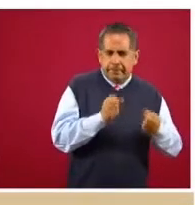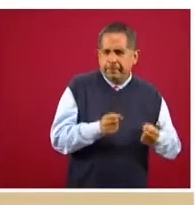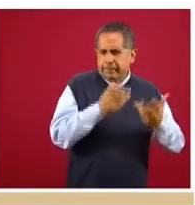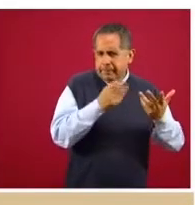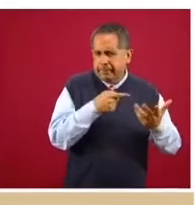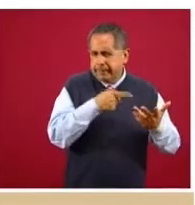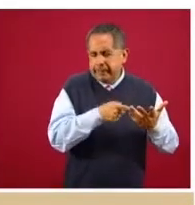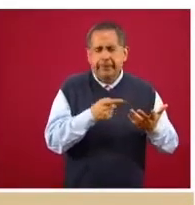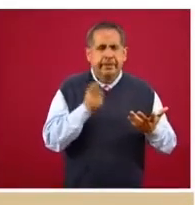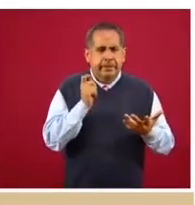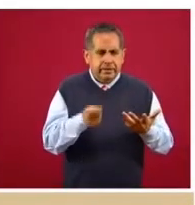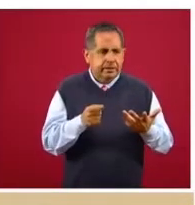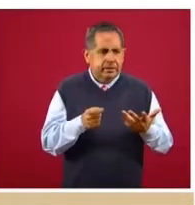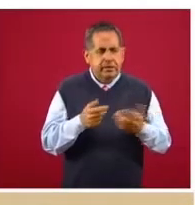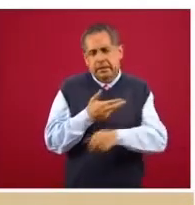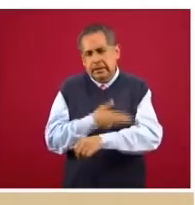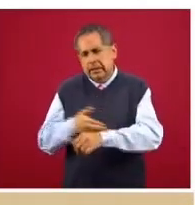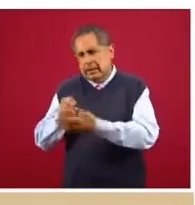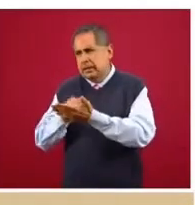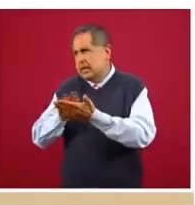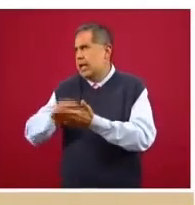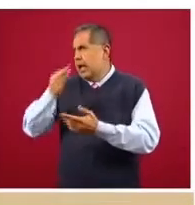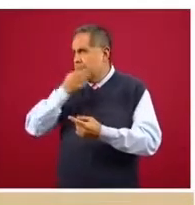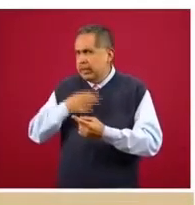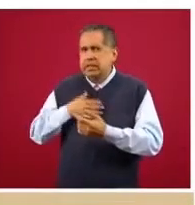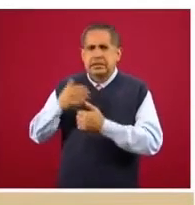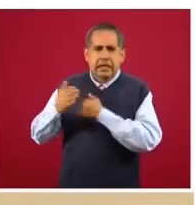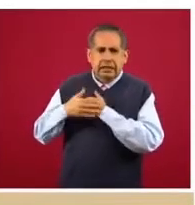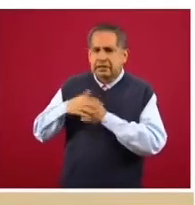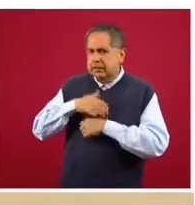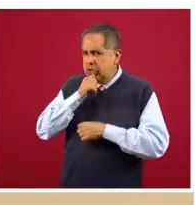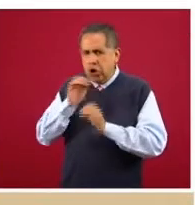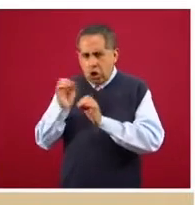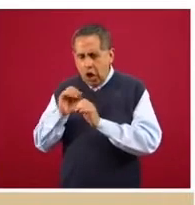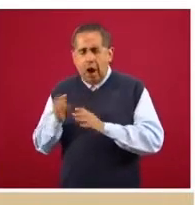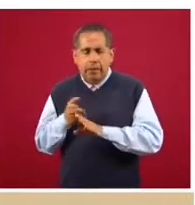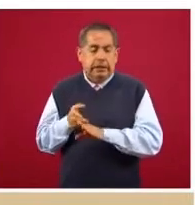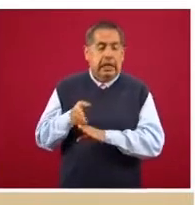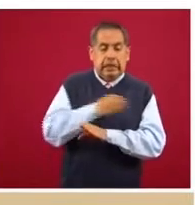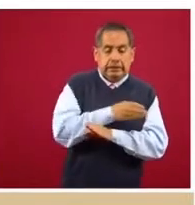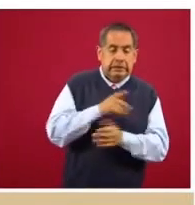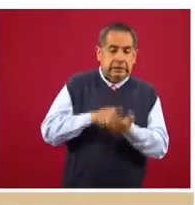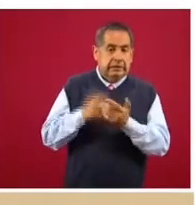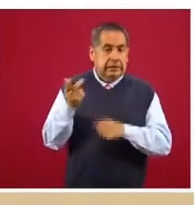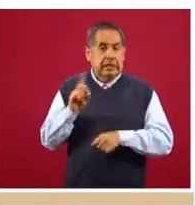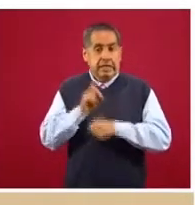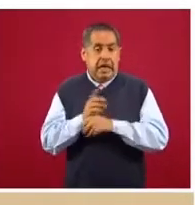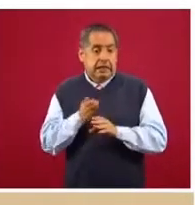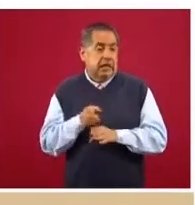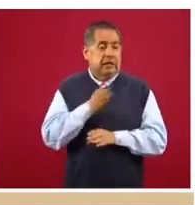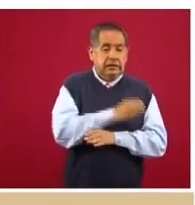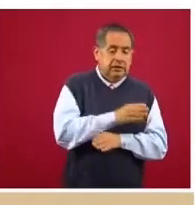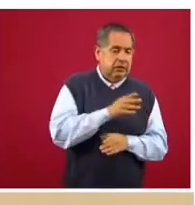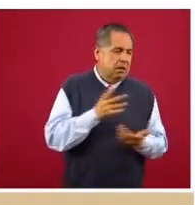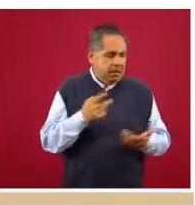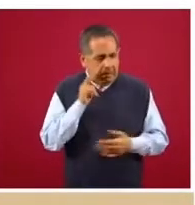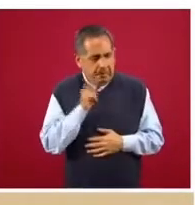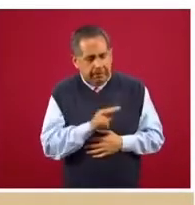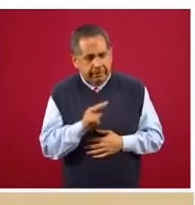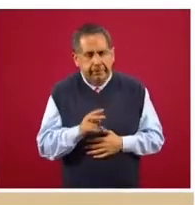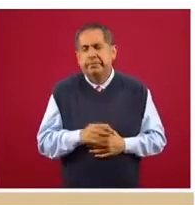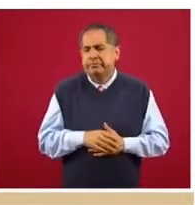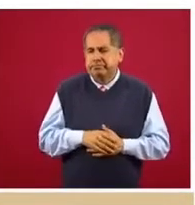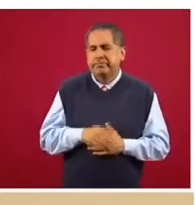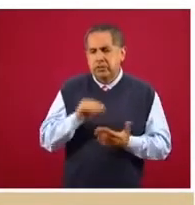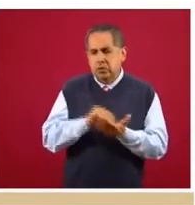haber en los últimos 7 días por los procesos de notificación, toma de muestra, etcétera, de los casos, pues todavía seguimos viendo